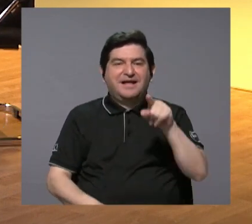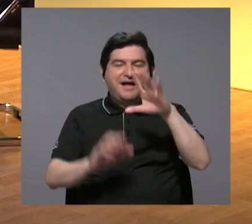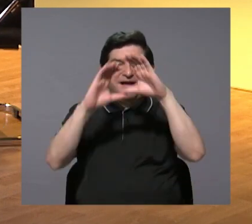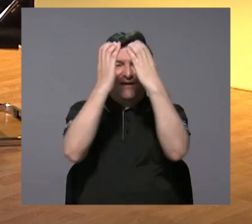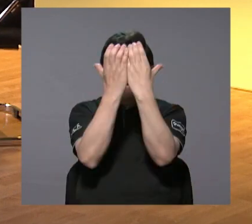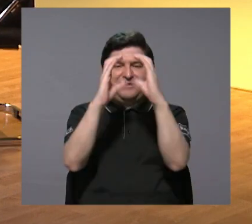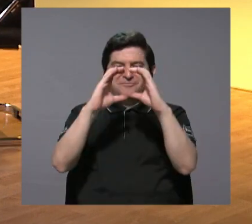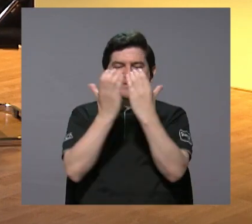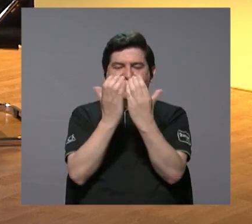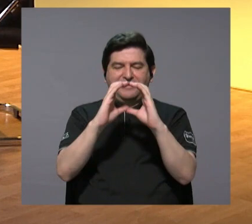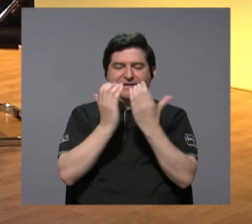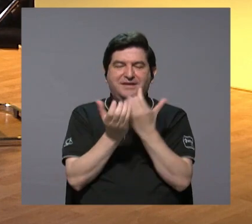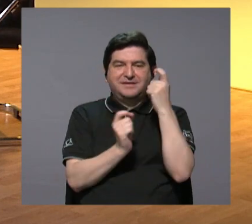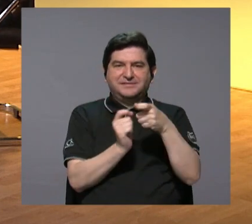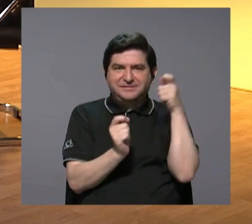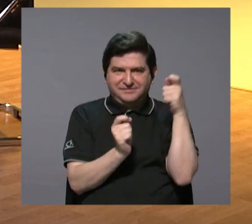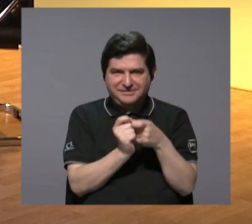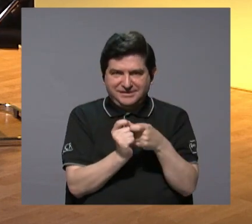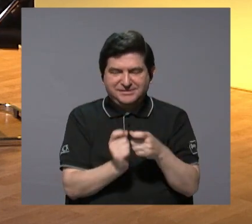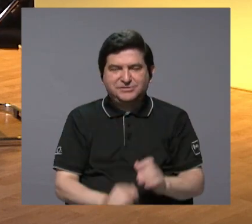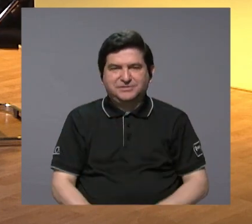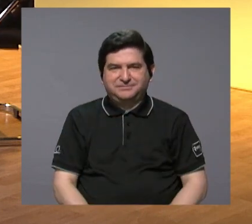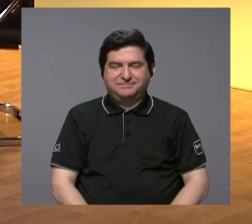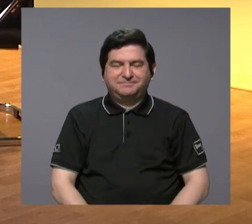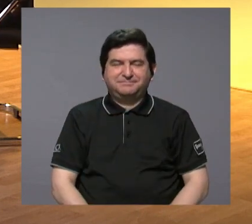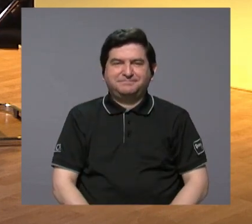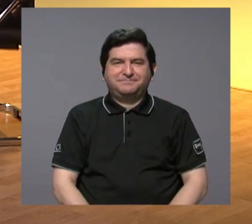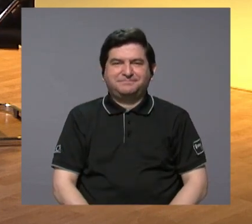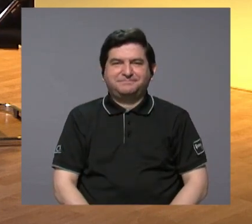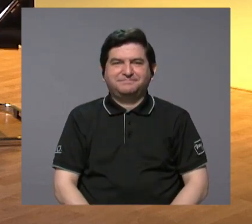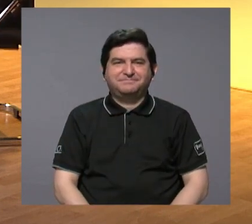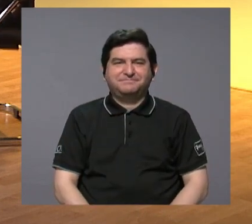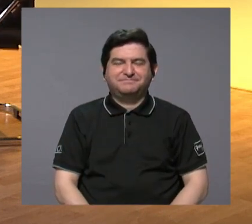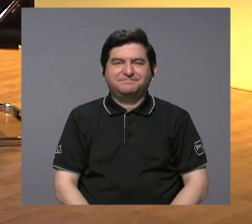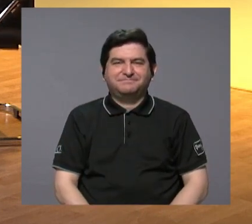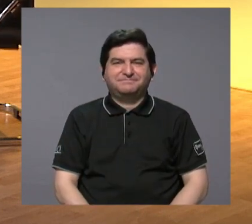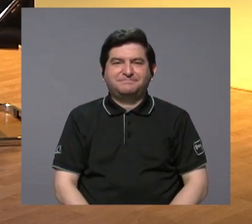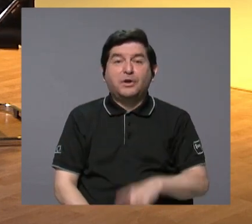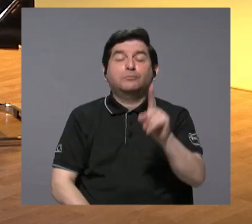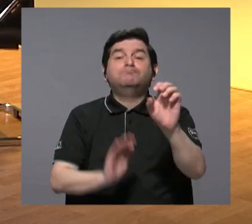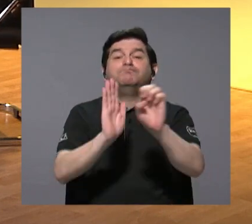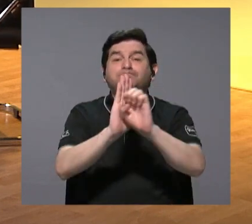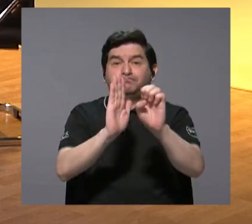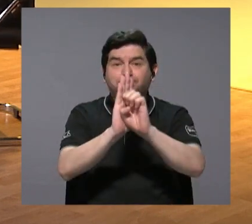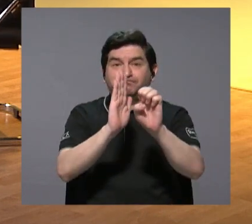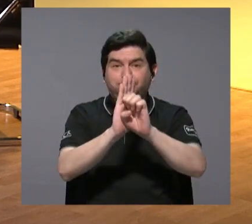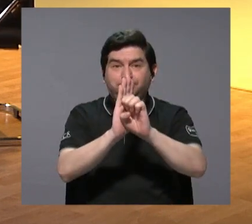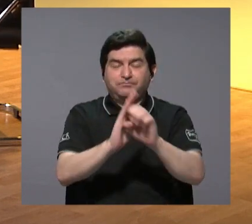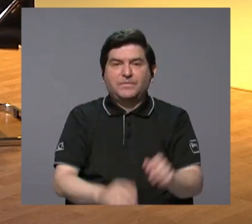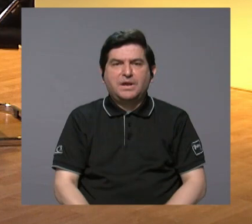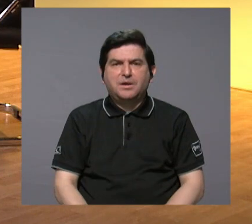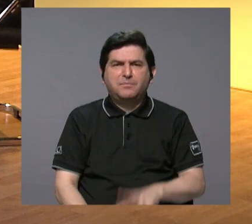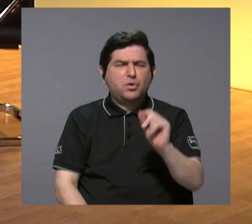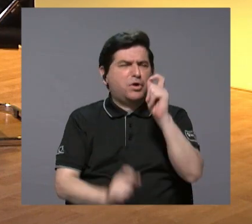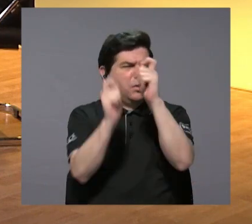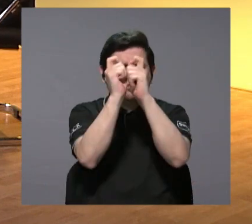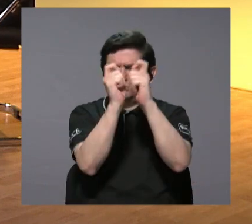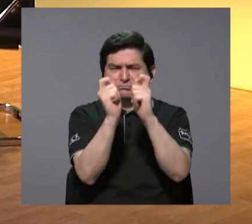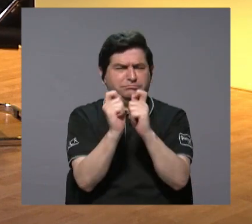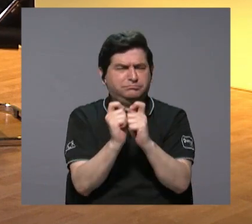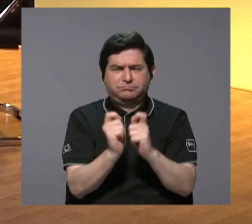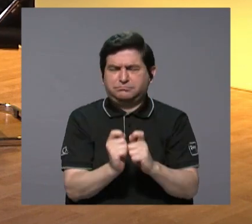clasificada. Y nada más para poner un ejemplo que no voy a detallar